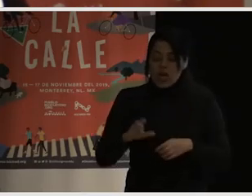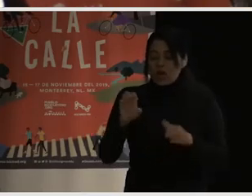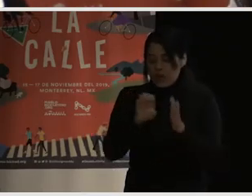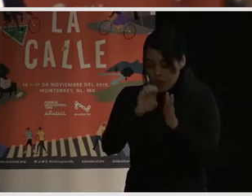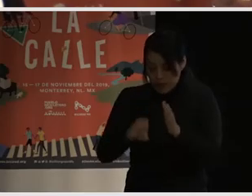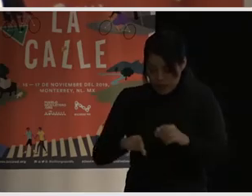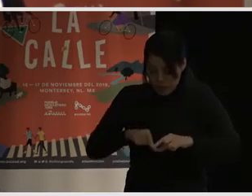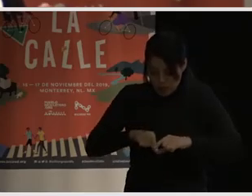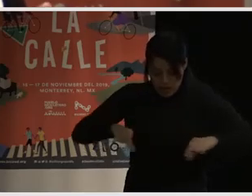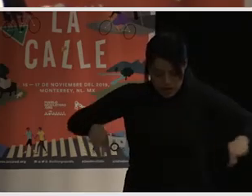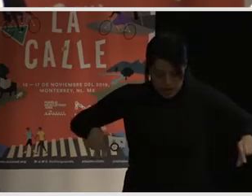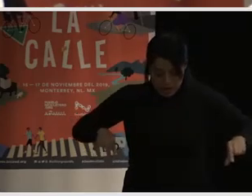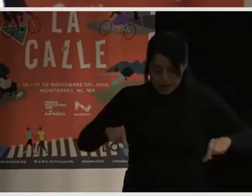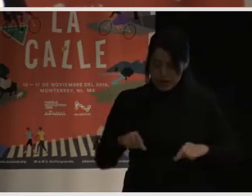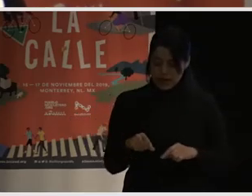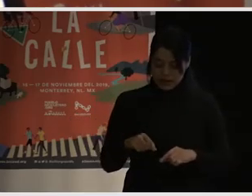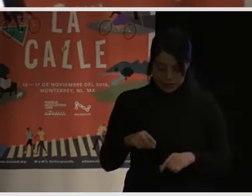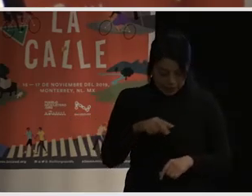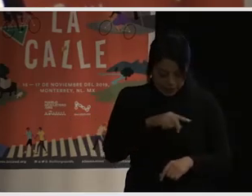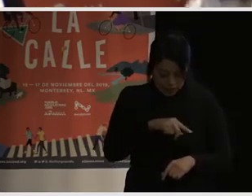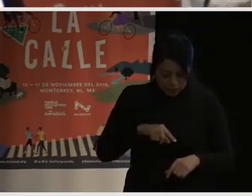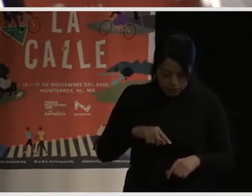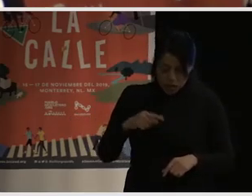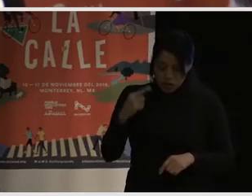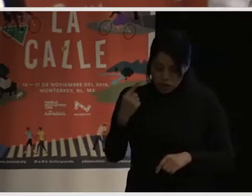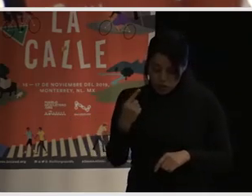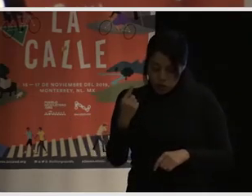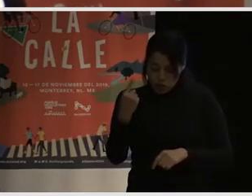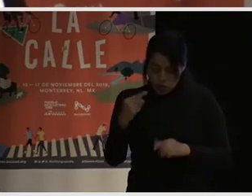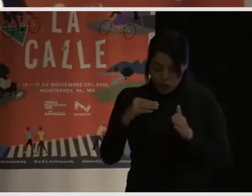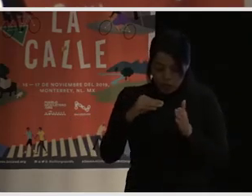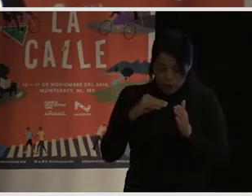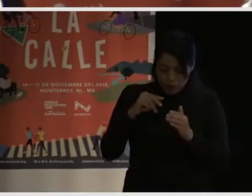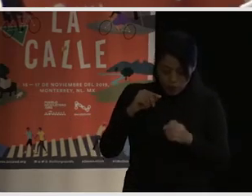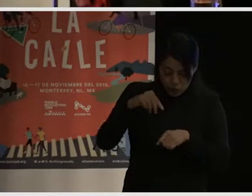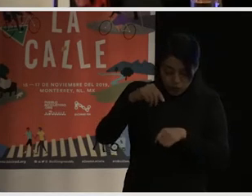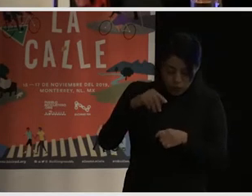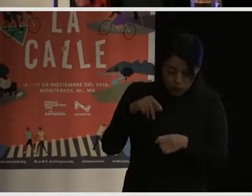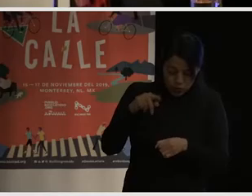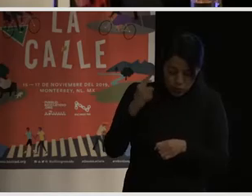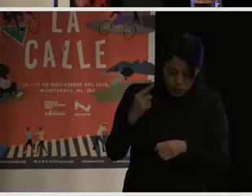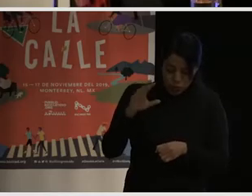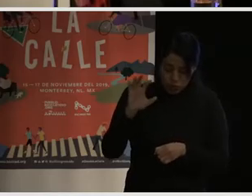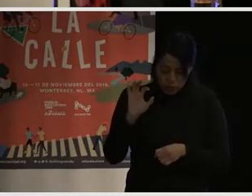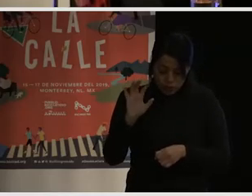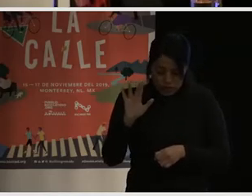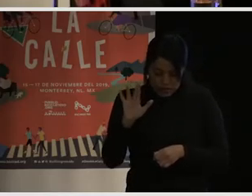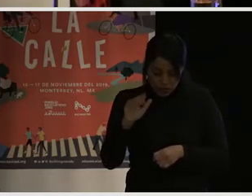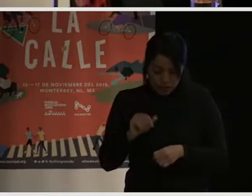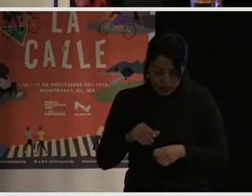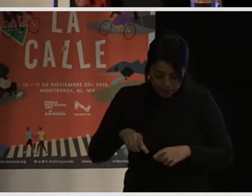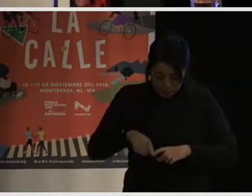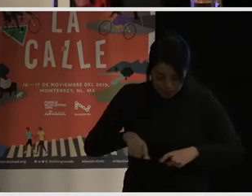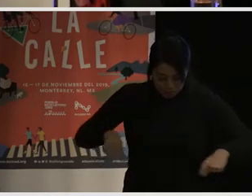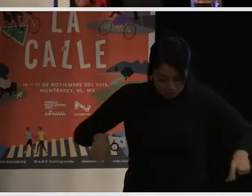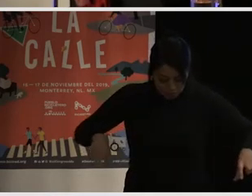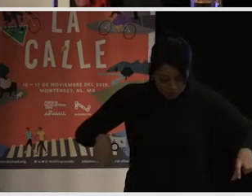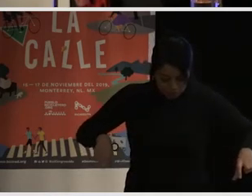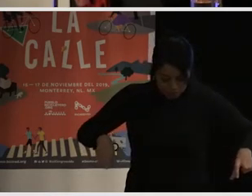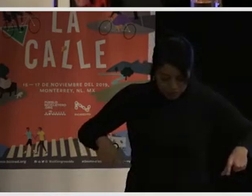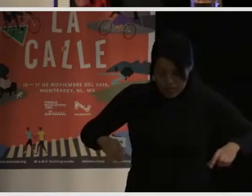no cumple con la norma técnica que de ser unos 50 que por lo menos lleguemos al 150 y si entonces podemos crecer un poco más la